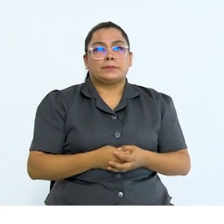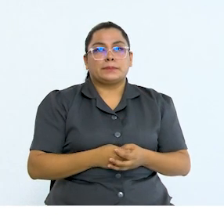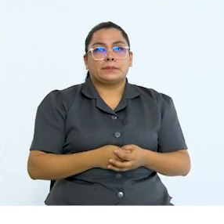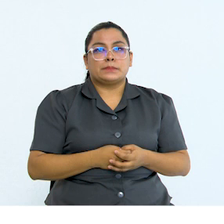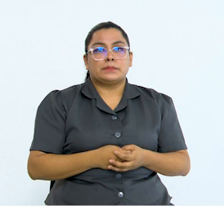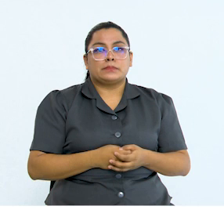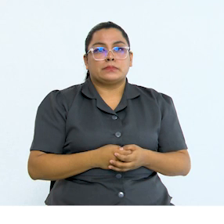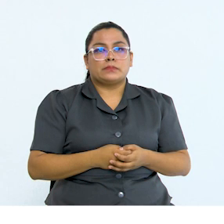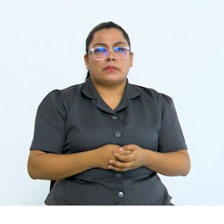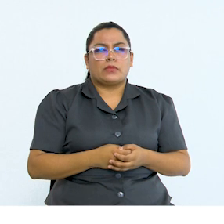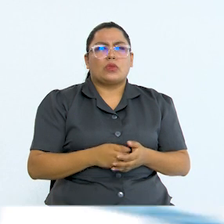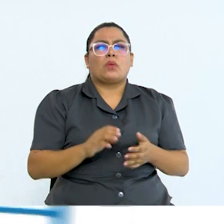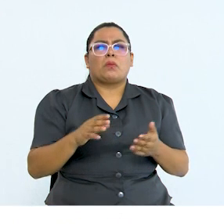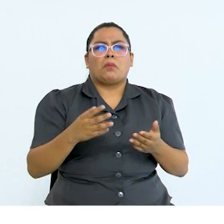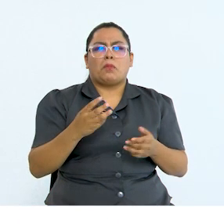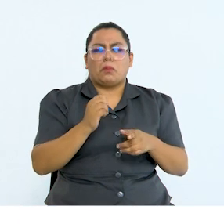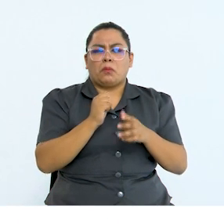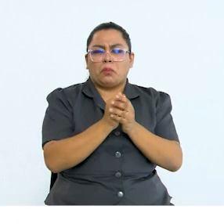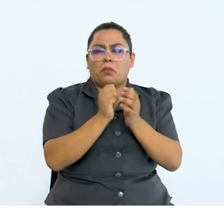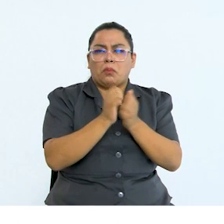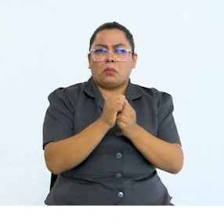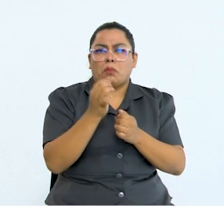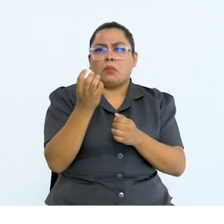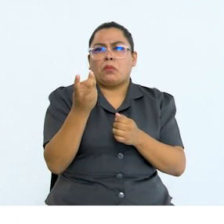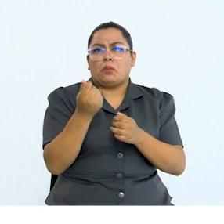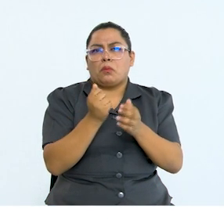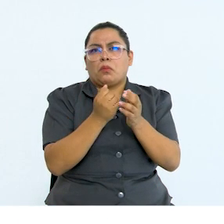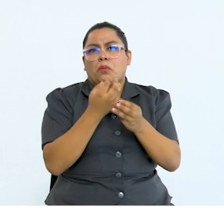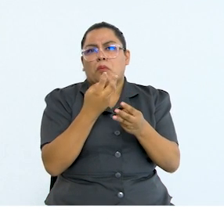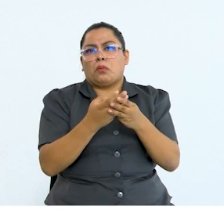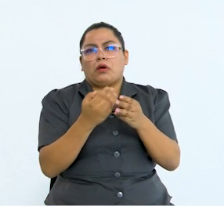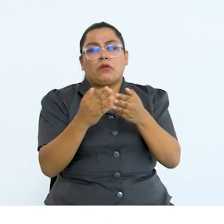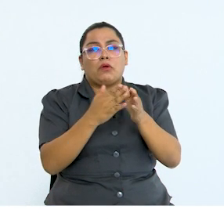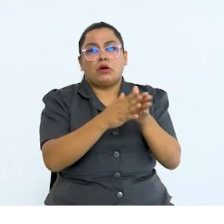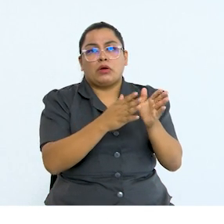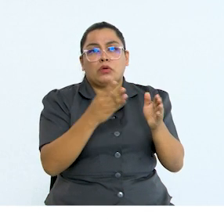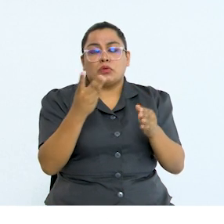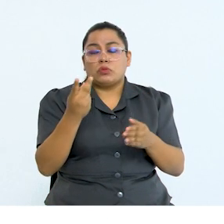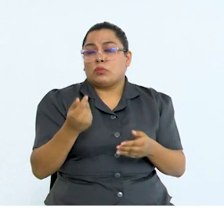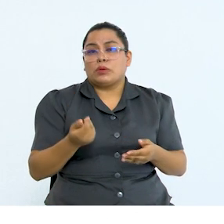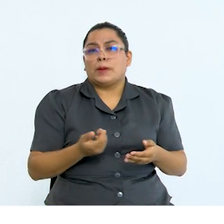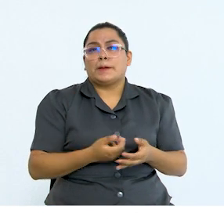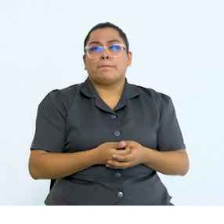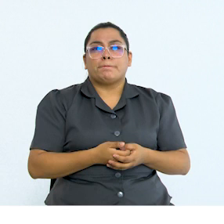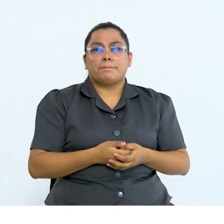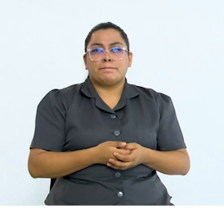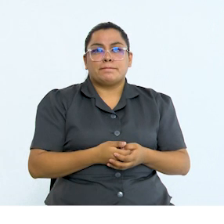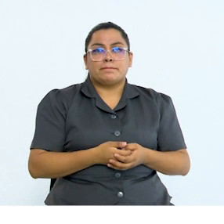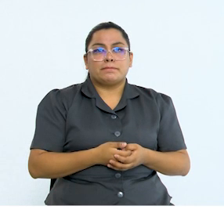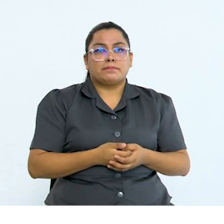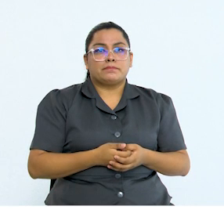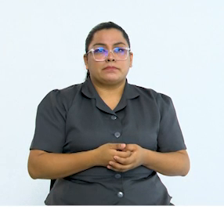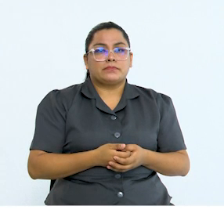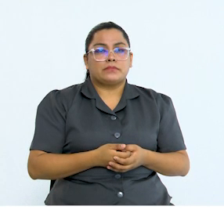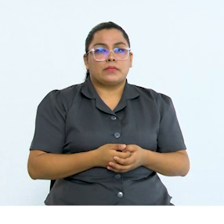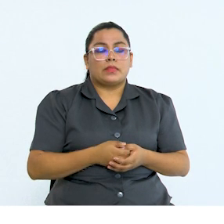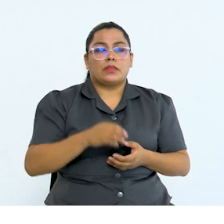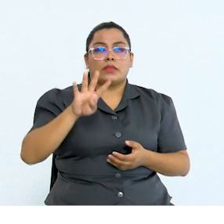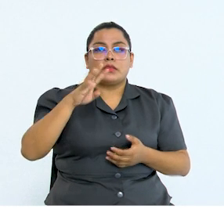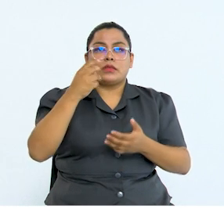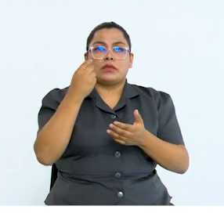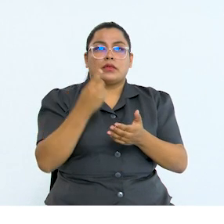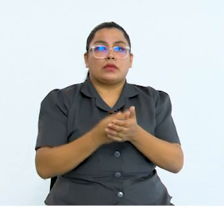¿Qué operaciones se realizan con todos los tipos de números mencionados anteriormente? En cuarto grado